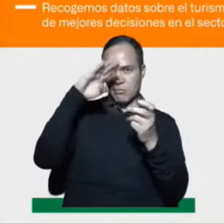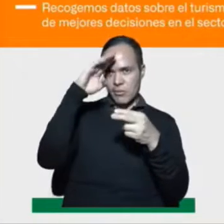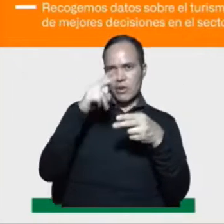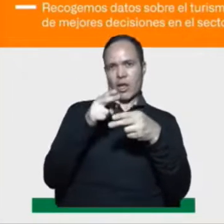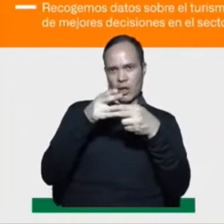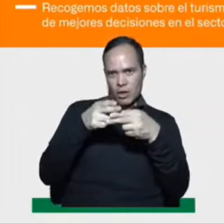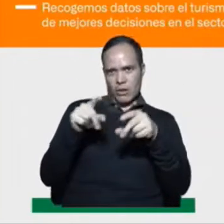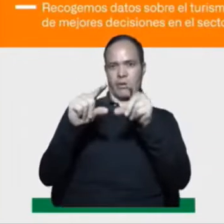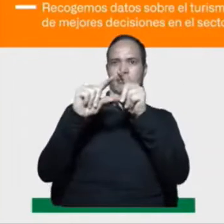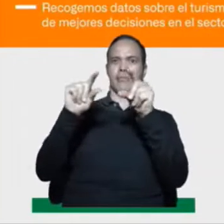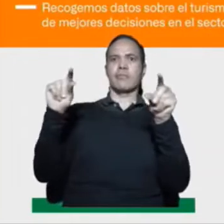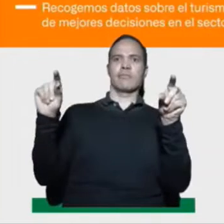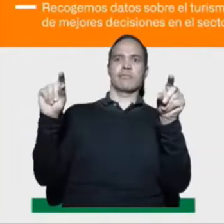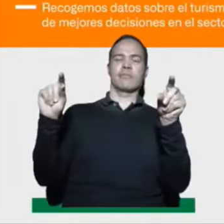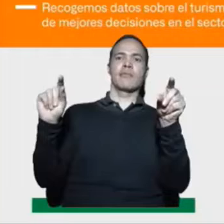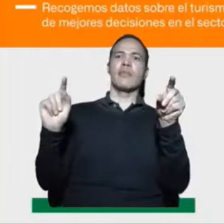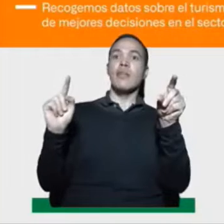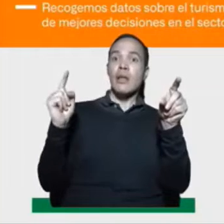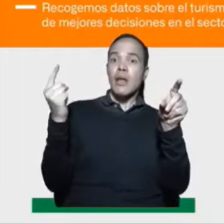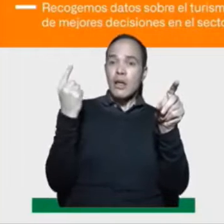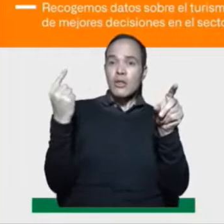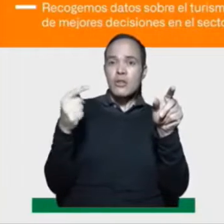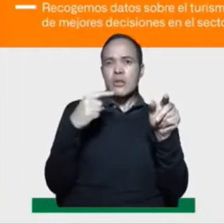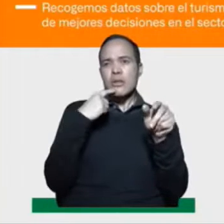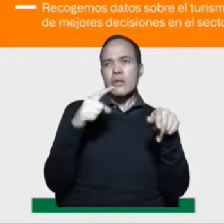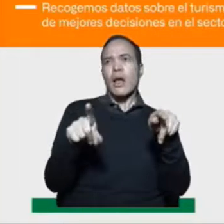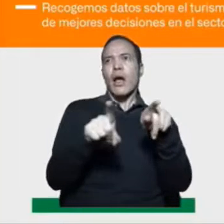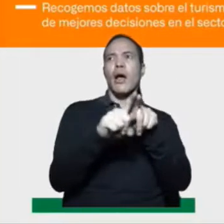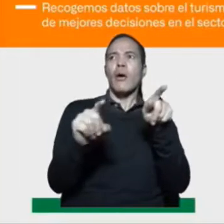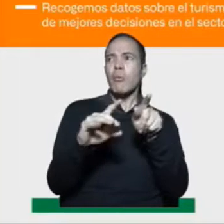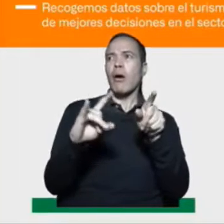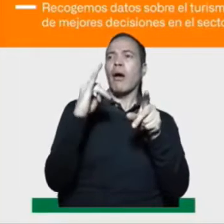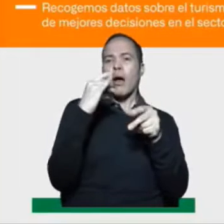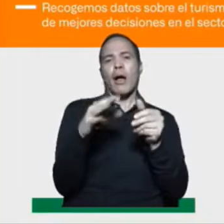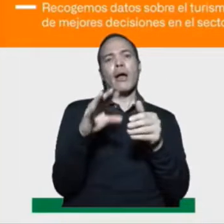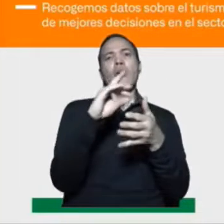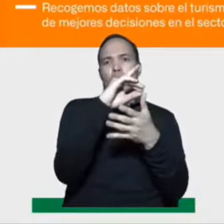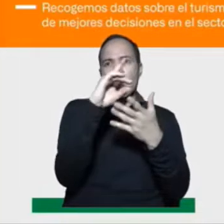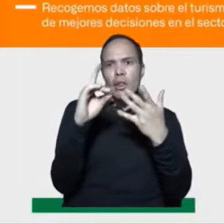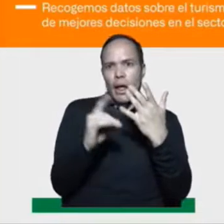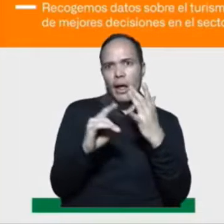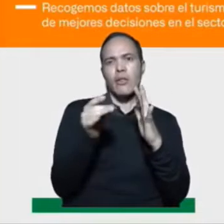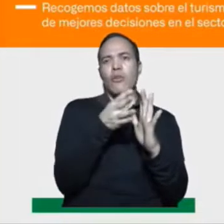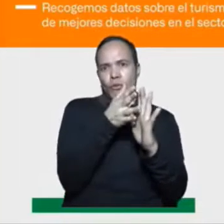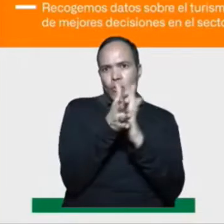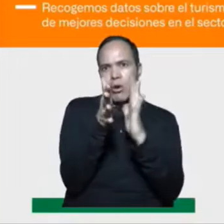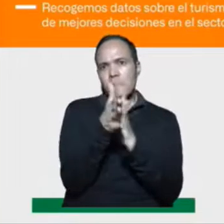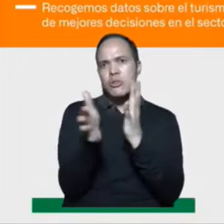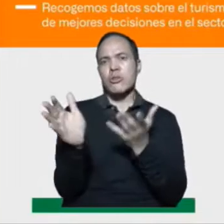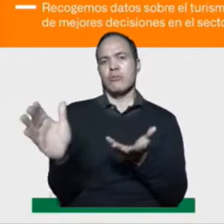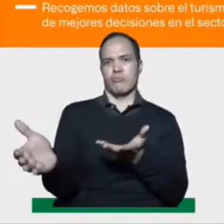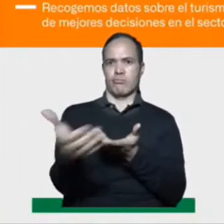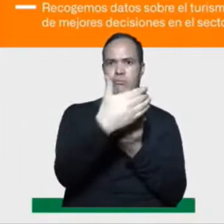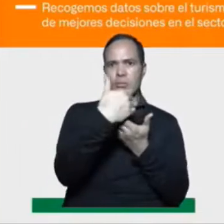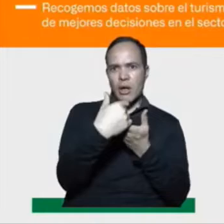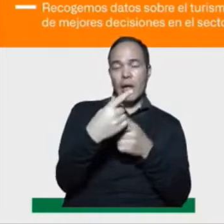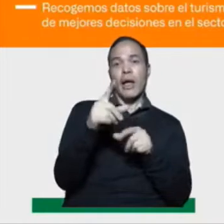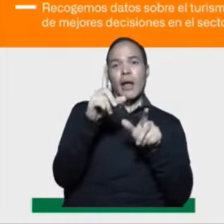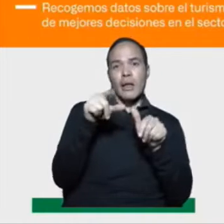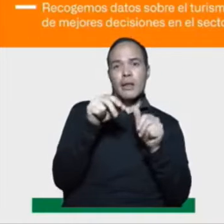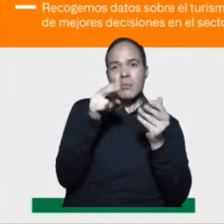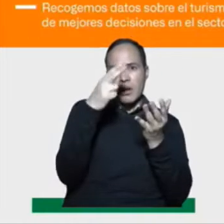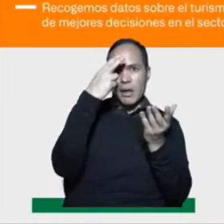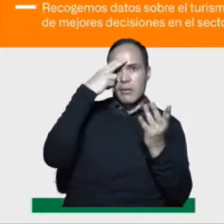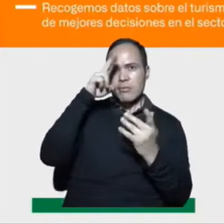más allá de la minería de datos, más de la captura del dato, de la cifra del porcentaje, sino que contamos también con la analítica, con la interpretación,